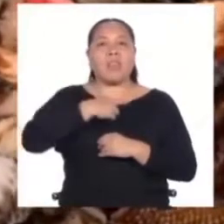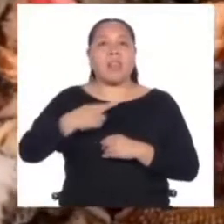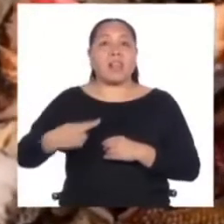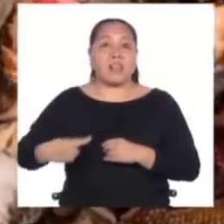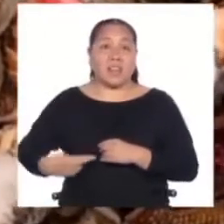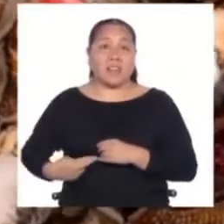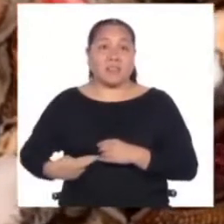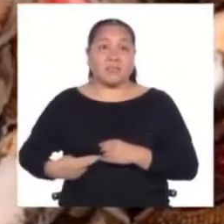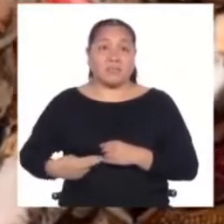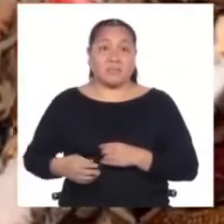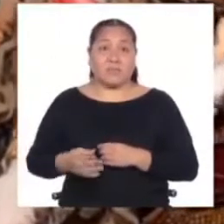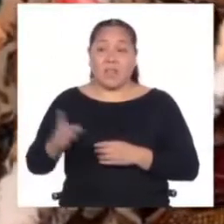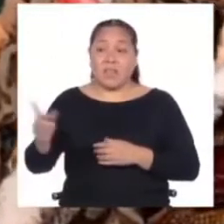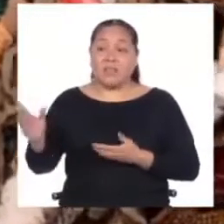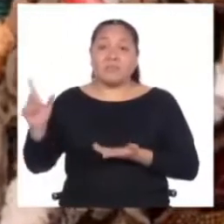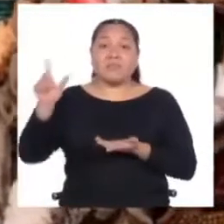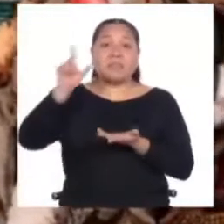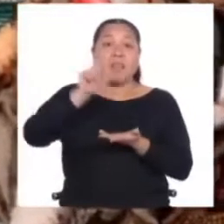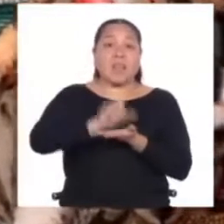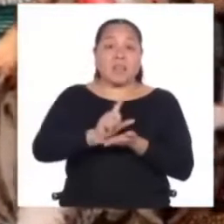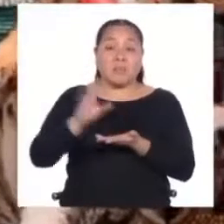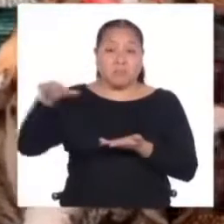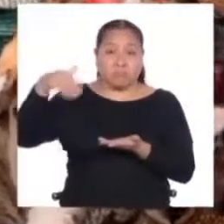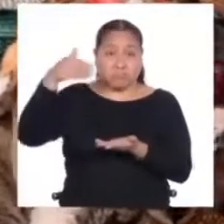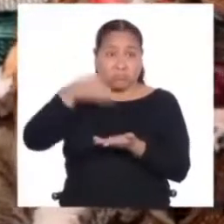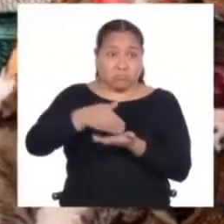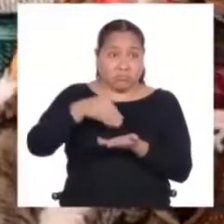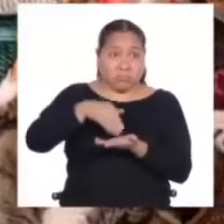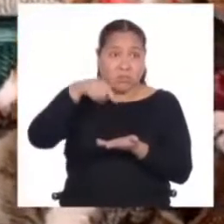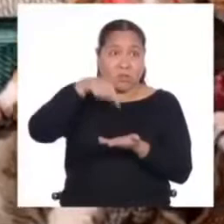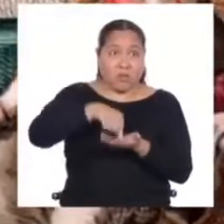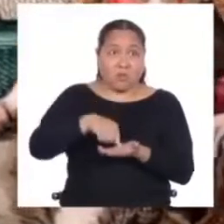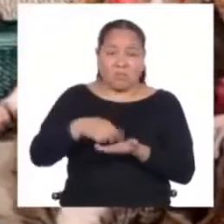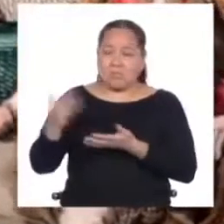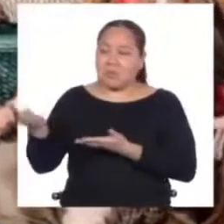recibió encomiendas y honores.